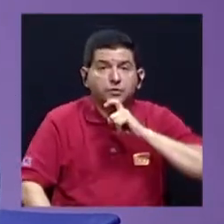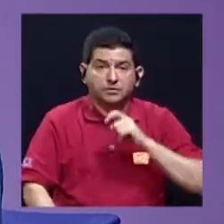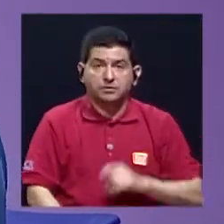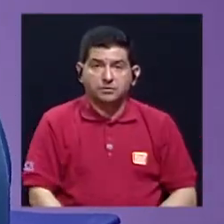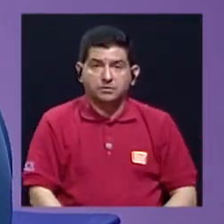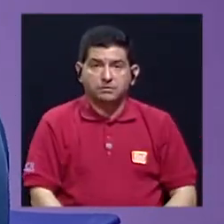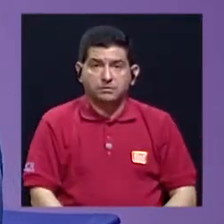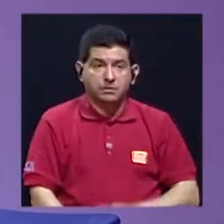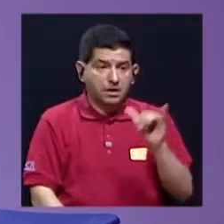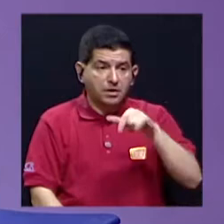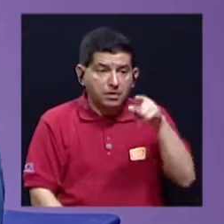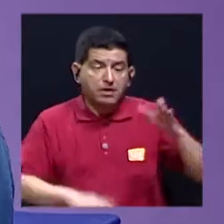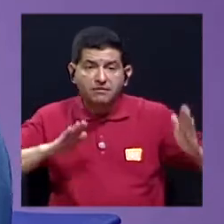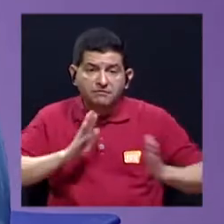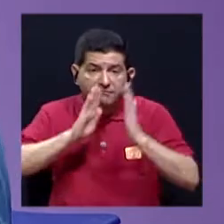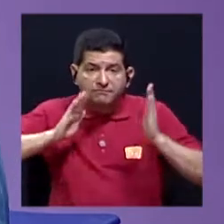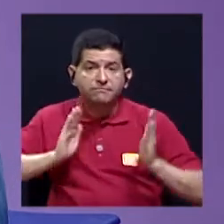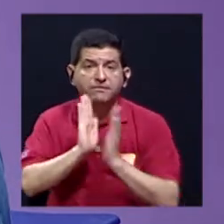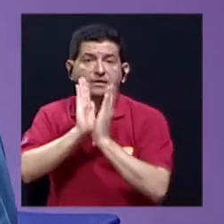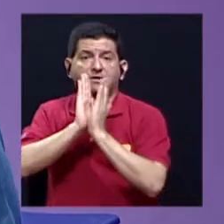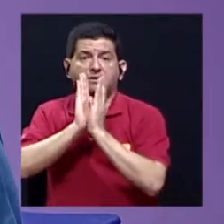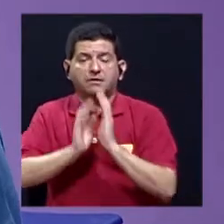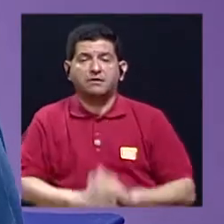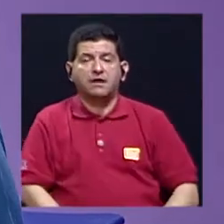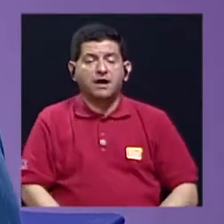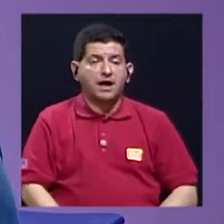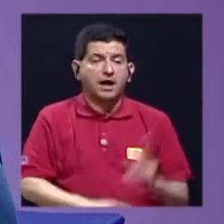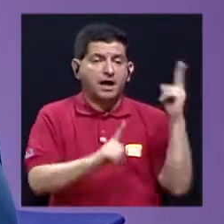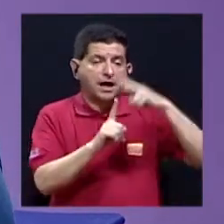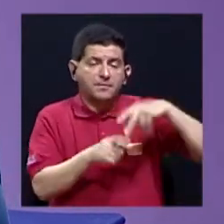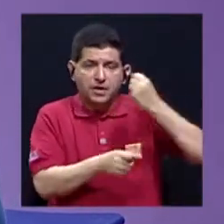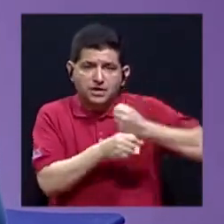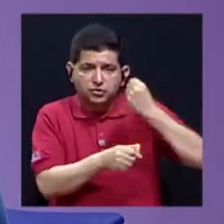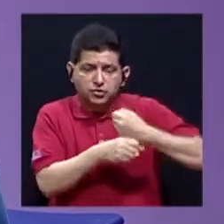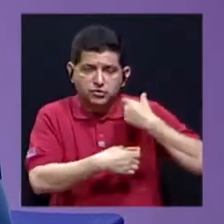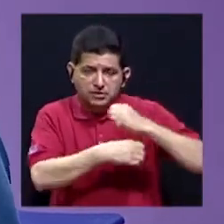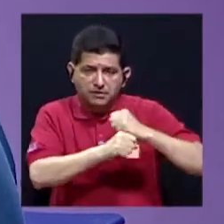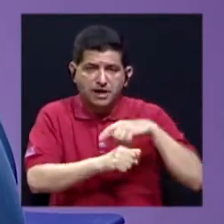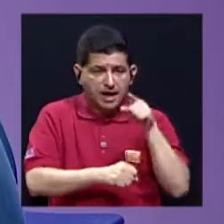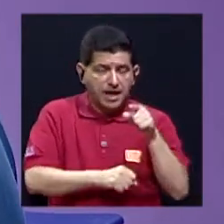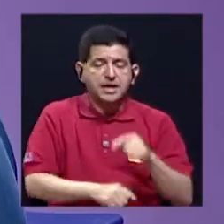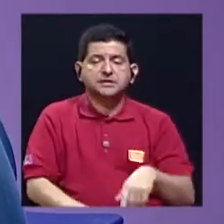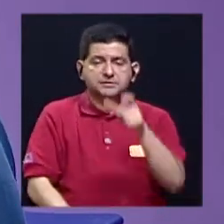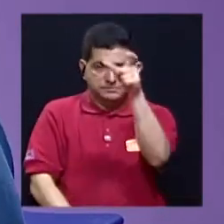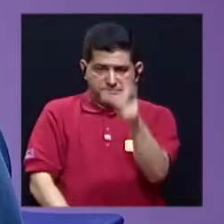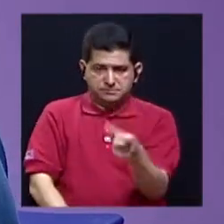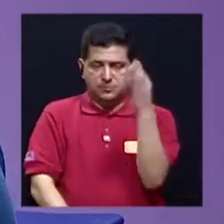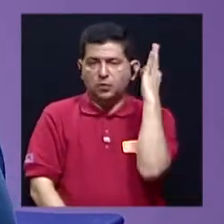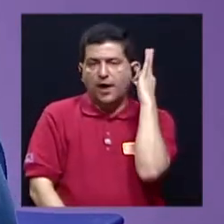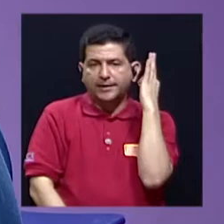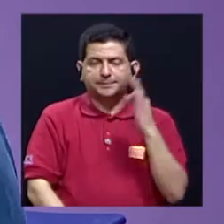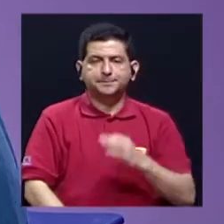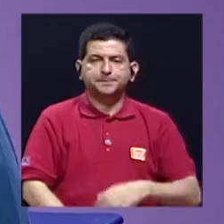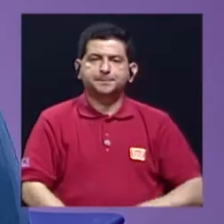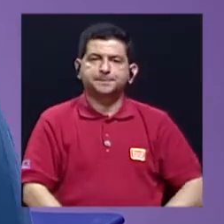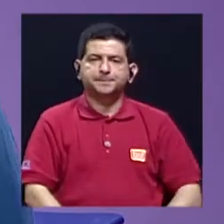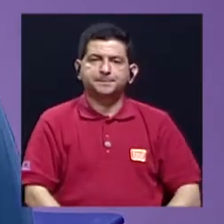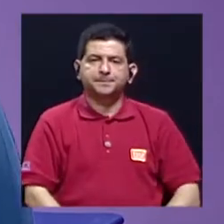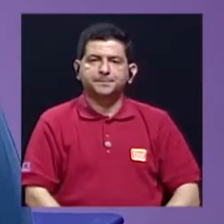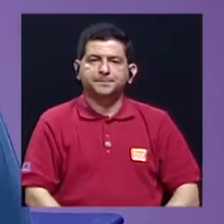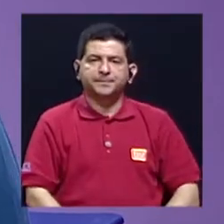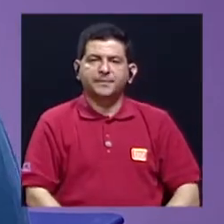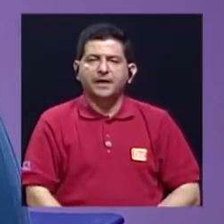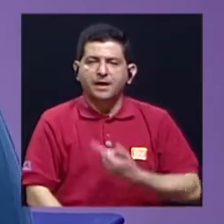¿verdad?, sino porque se enfrentan al ejercicio municipal siendo mujeres, ¿verdad? Y